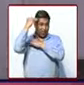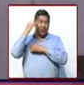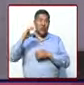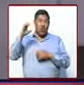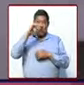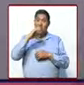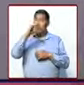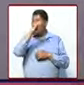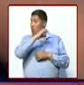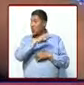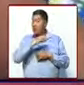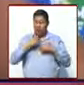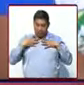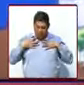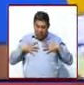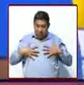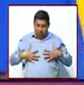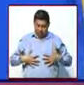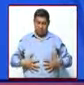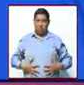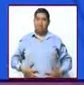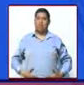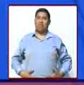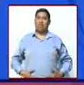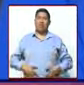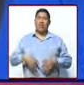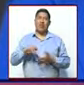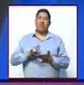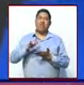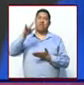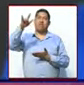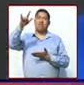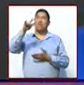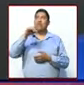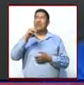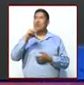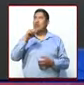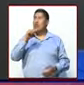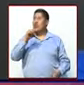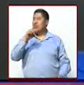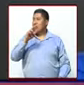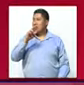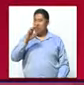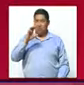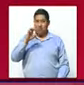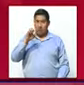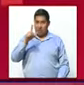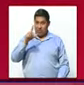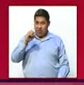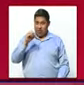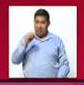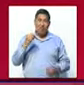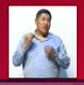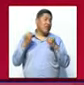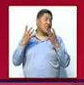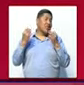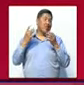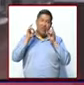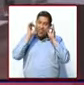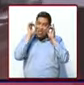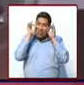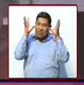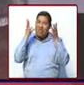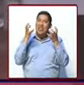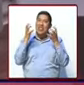Santa Cruz, un overol de aviación para Marcelito, una de las pequeñas y tantas sorpresas que él va a